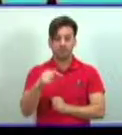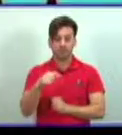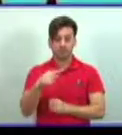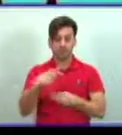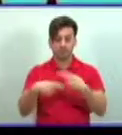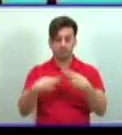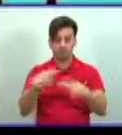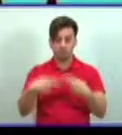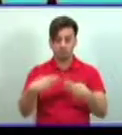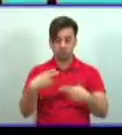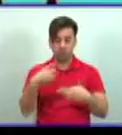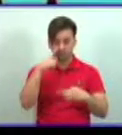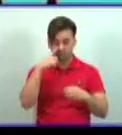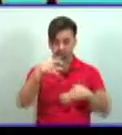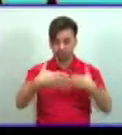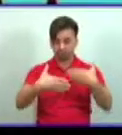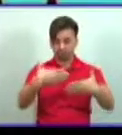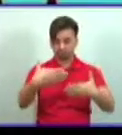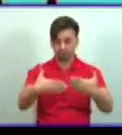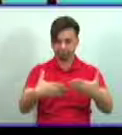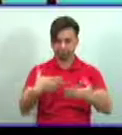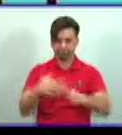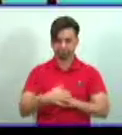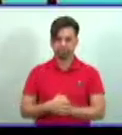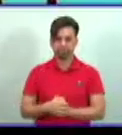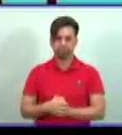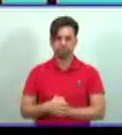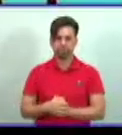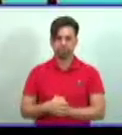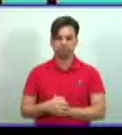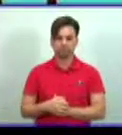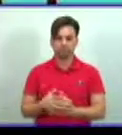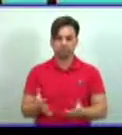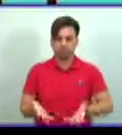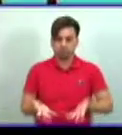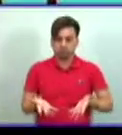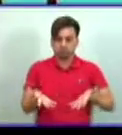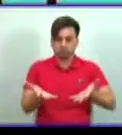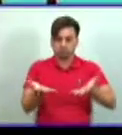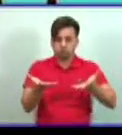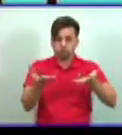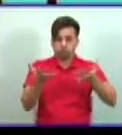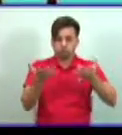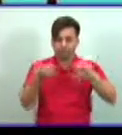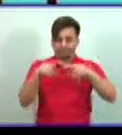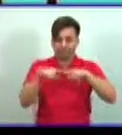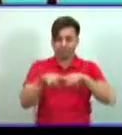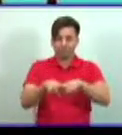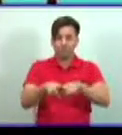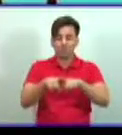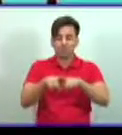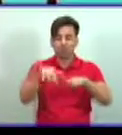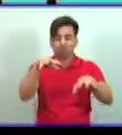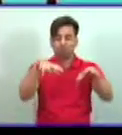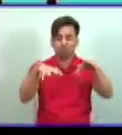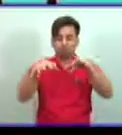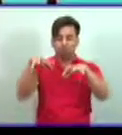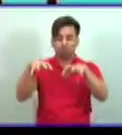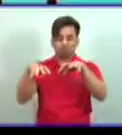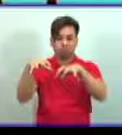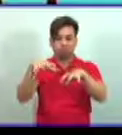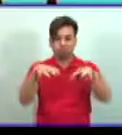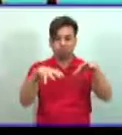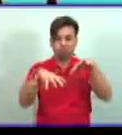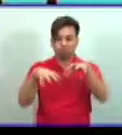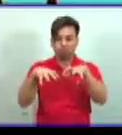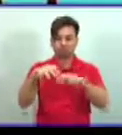en nuestras nubes y que luego se precipitan junto con el agua que a partir del ciclo hidrológico que existe en la